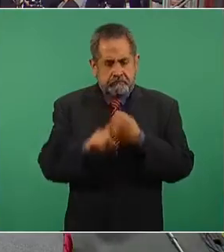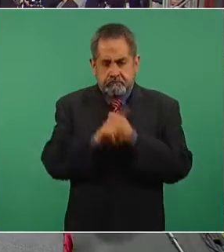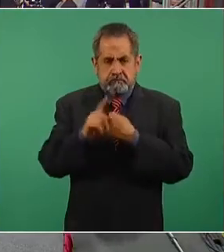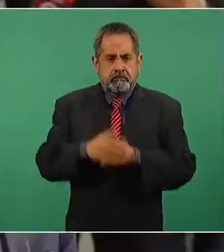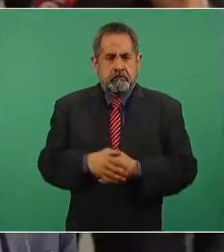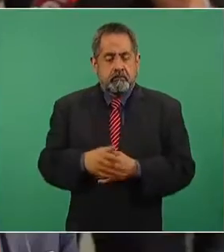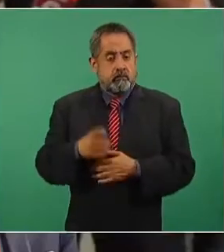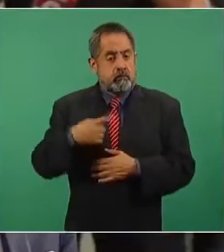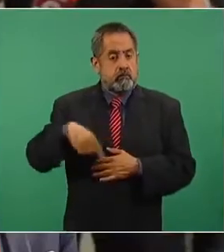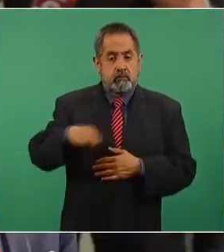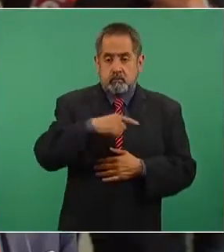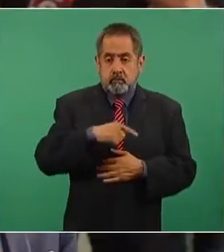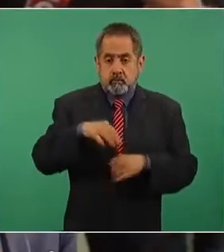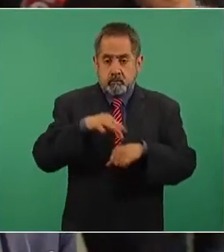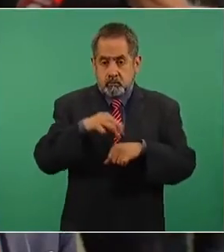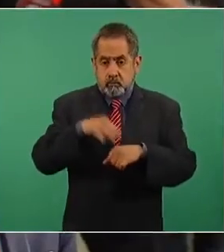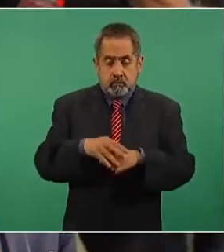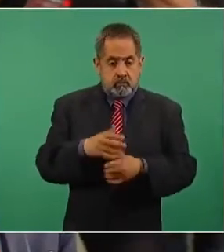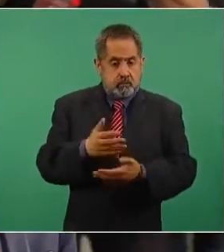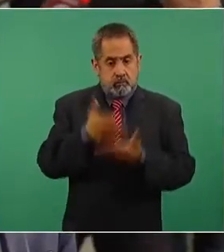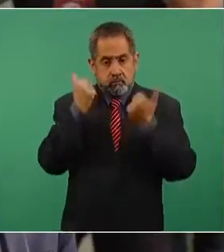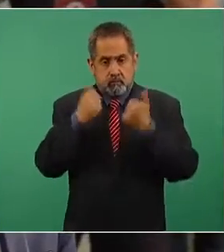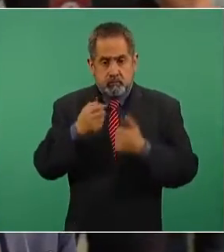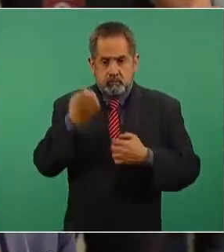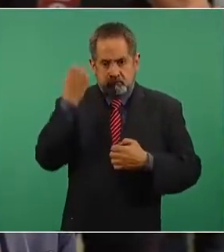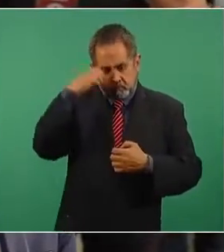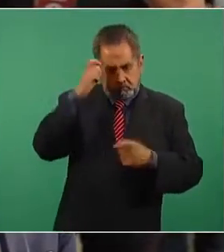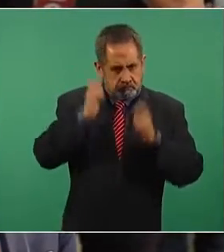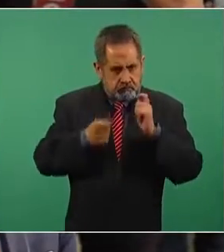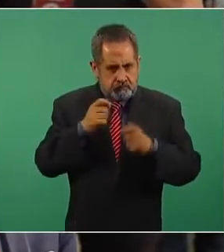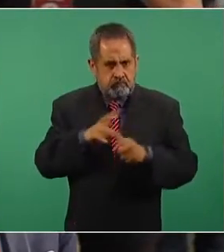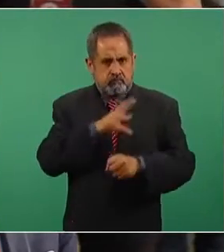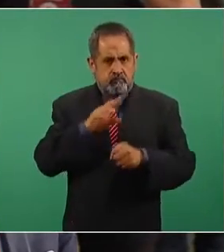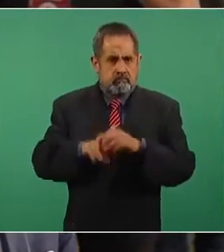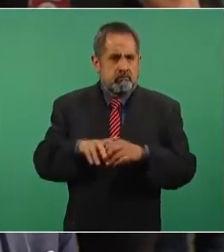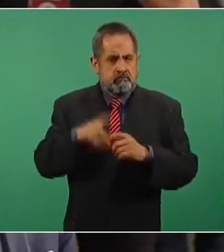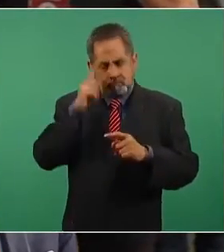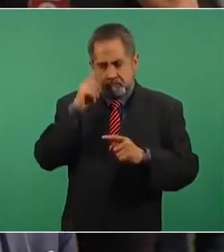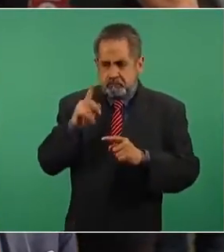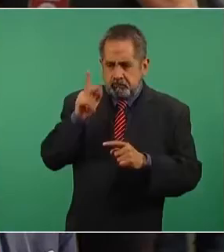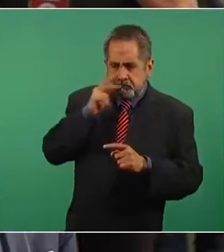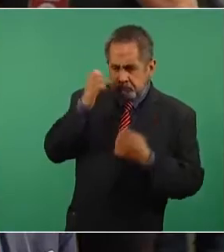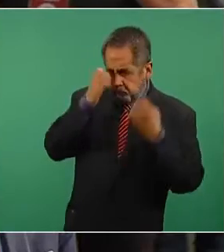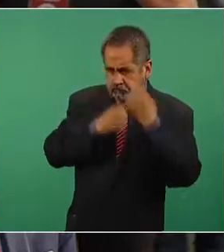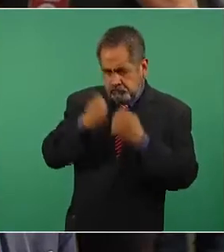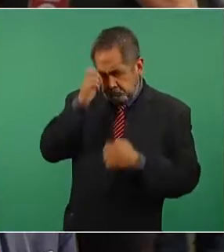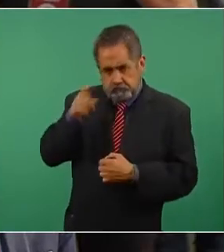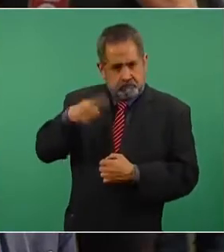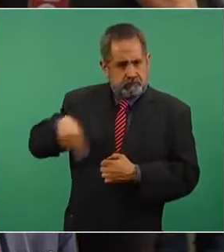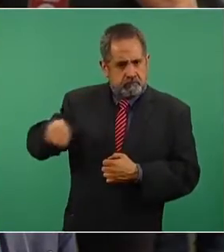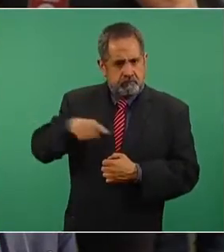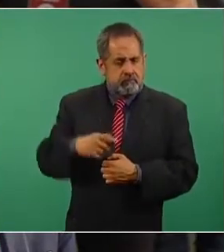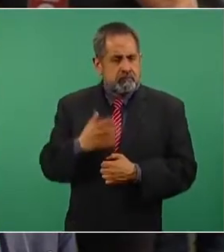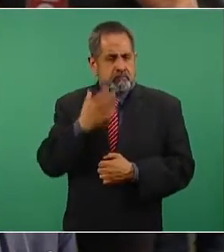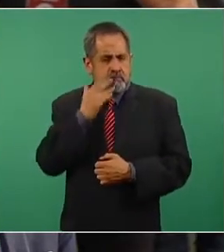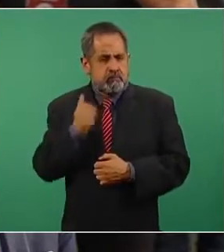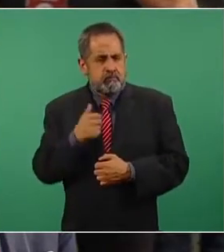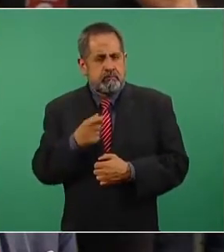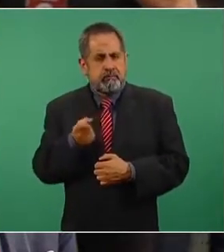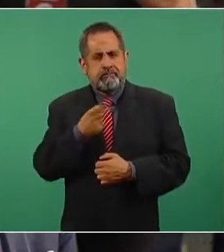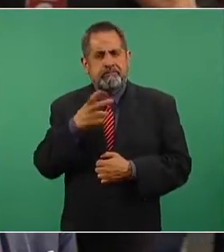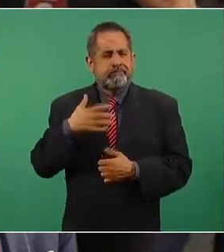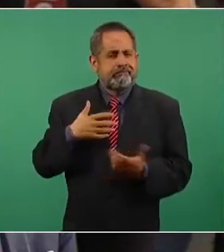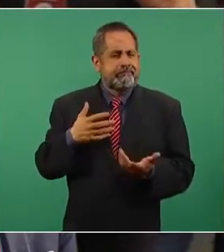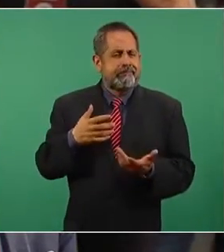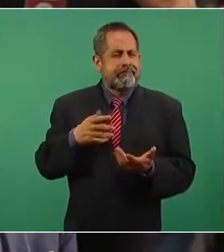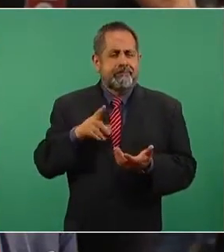falta de capacitación de médicos, falta de médicos, falta de pruebas proactivas y falta de conocimiento